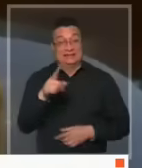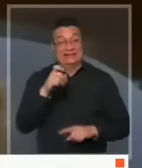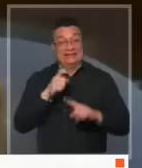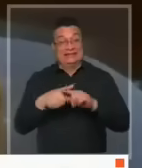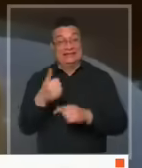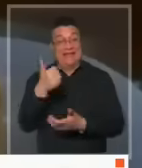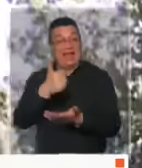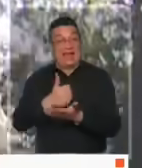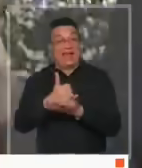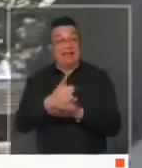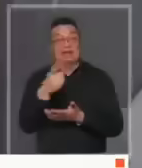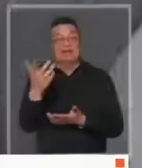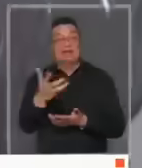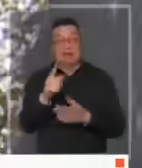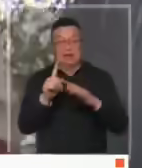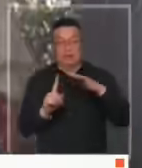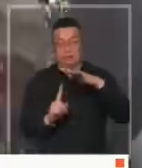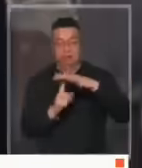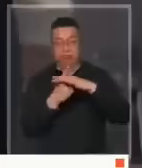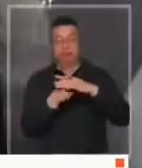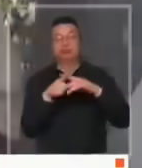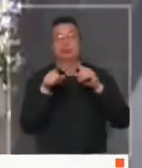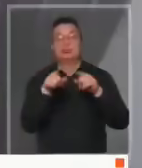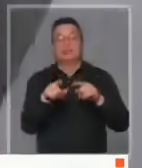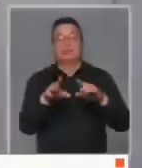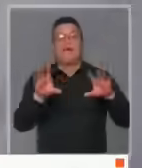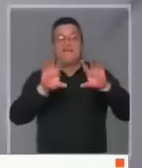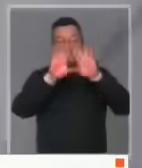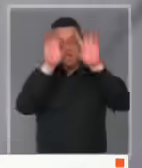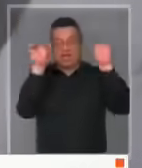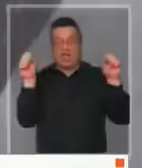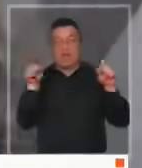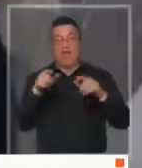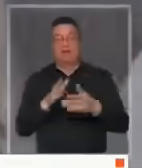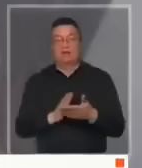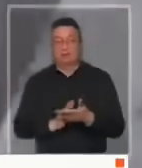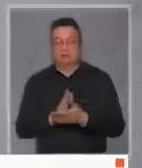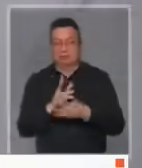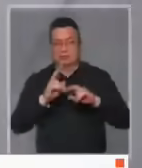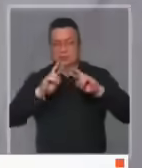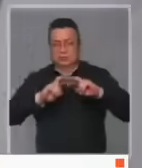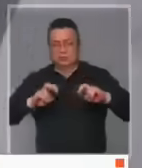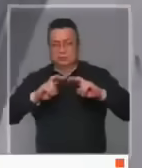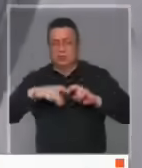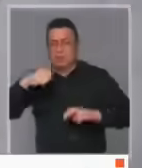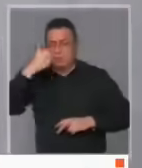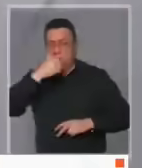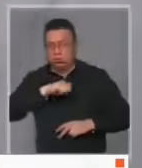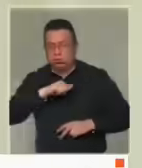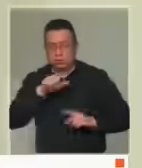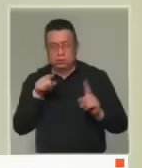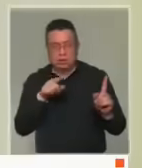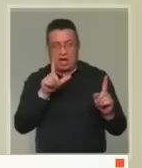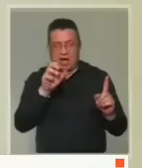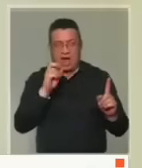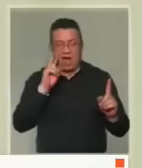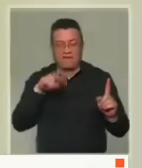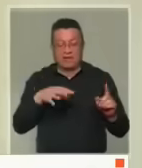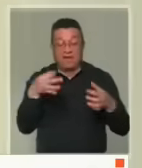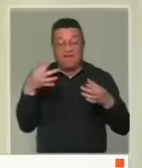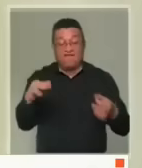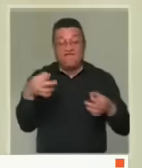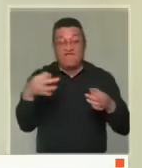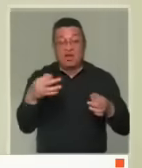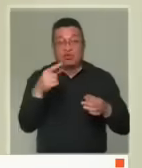comunal habría sido la punta del iceberg para que la fiscalía iniciara una indagatoria reservada contra Lavín por eventual uso de